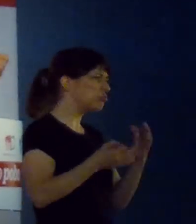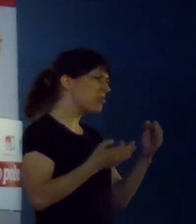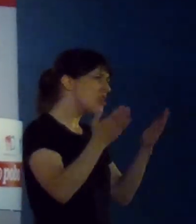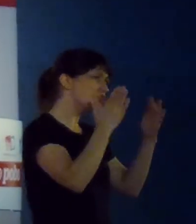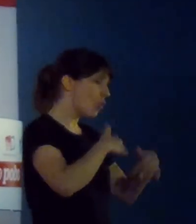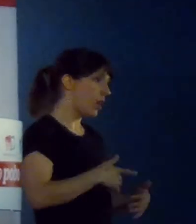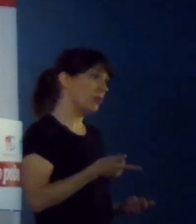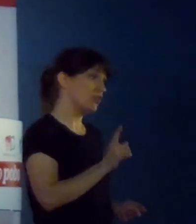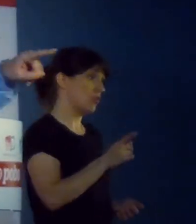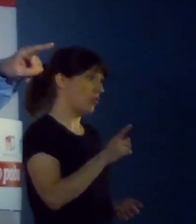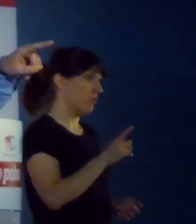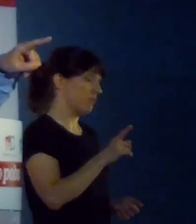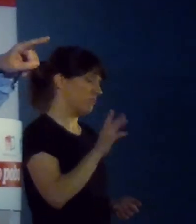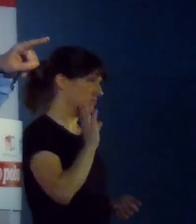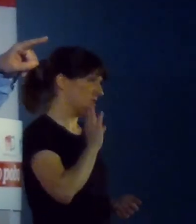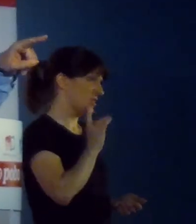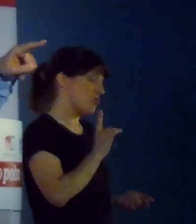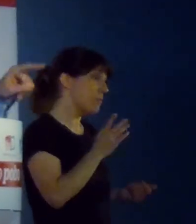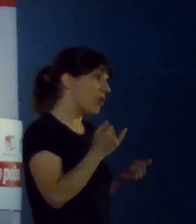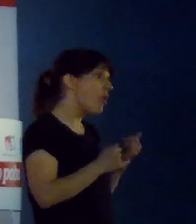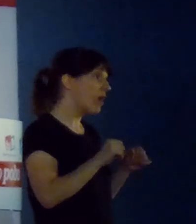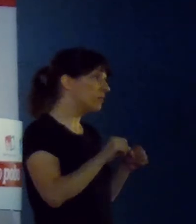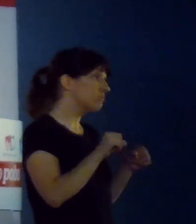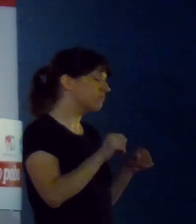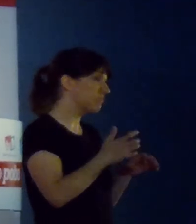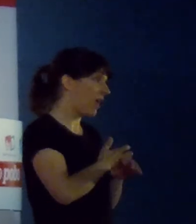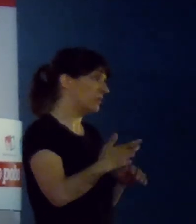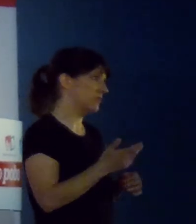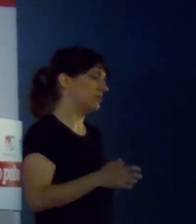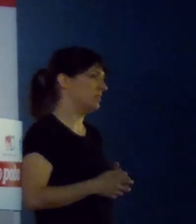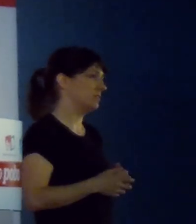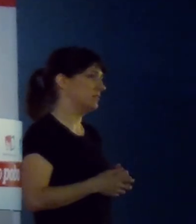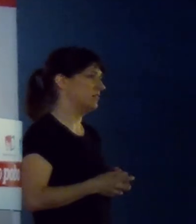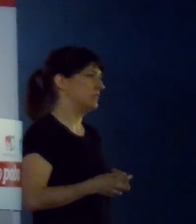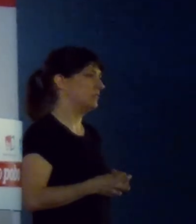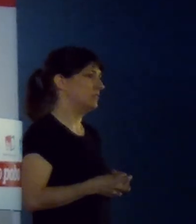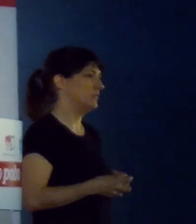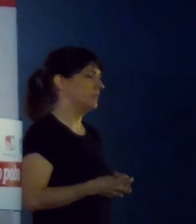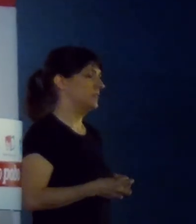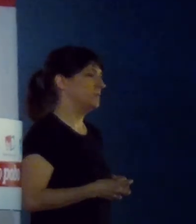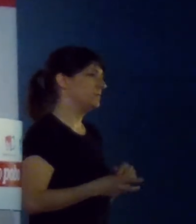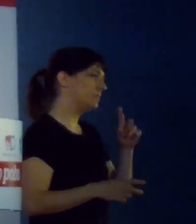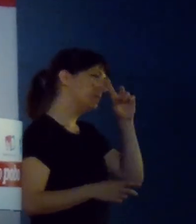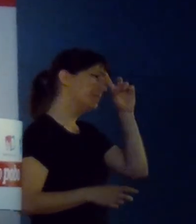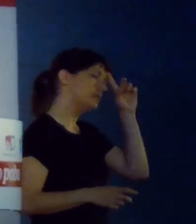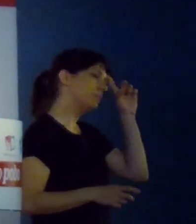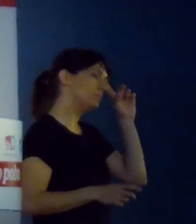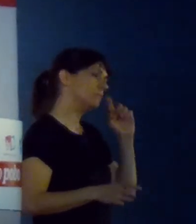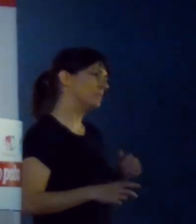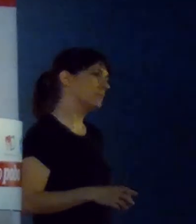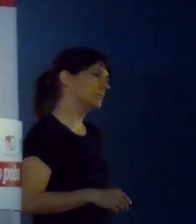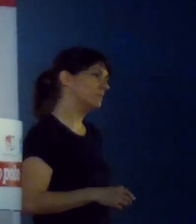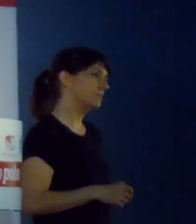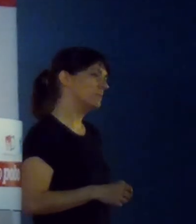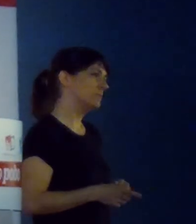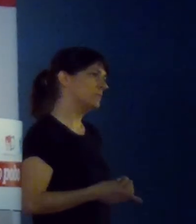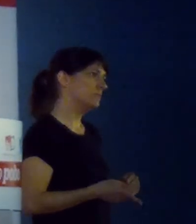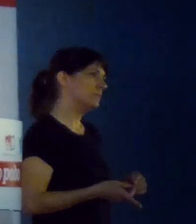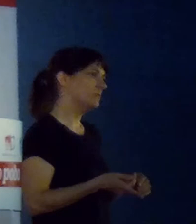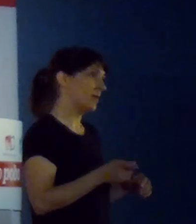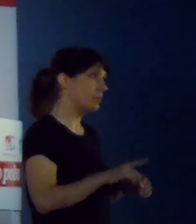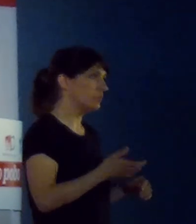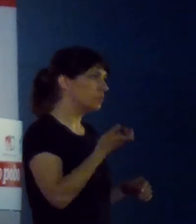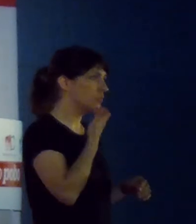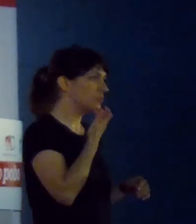que non é delito. Pero antes, o que temos que facer todas e todas é mesmamente non ver que